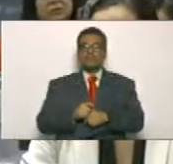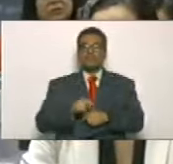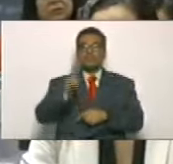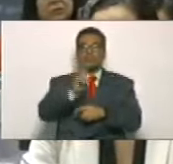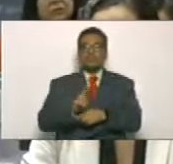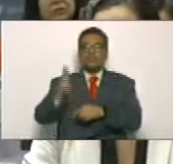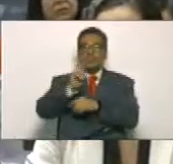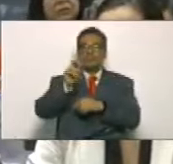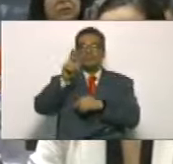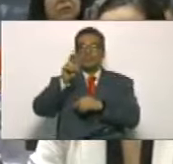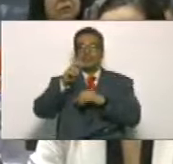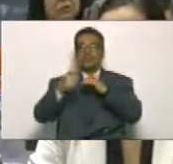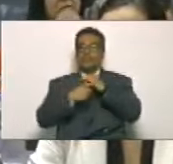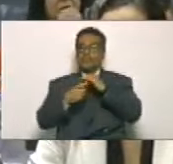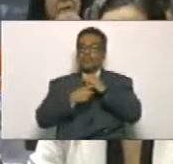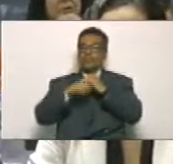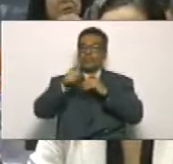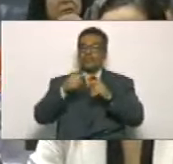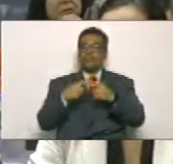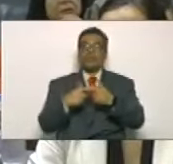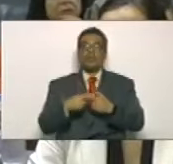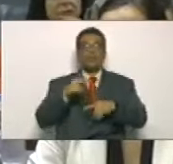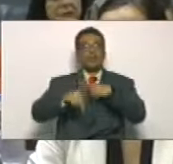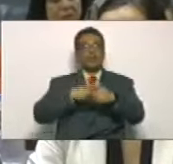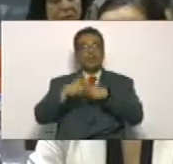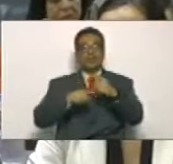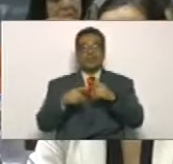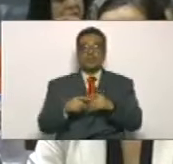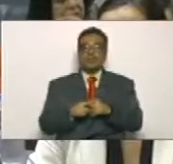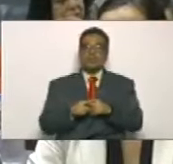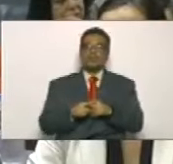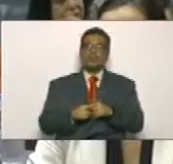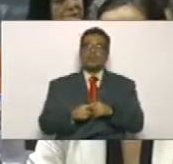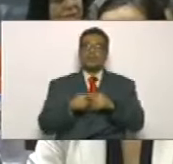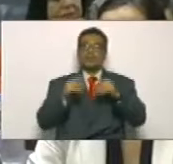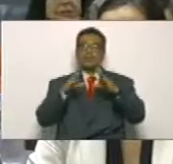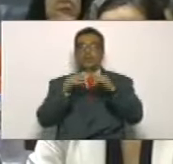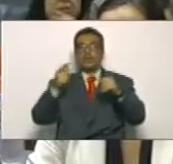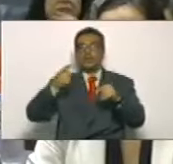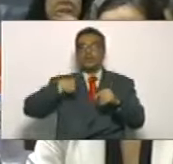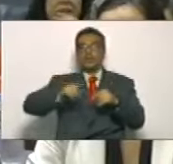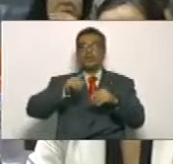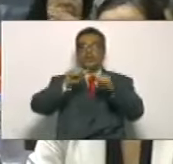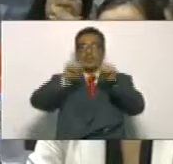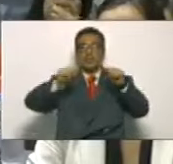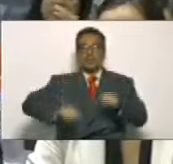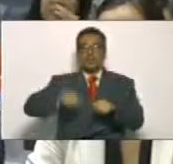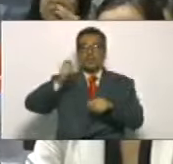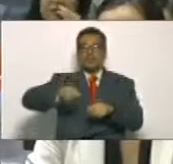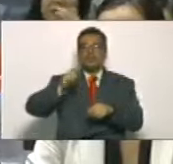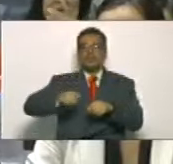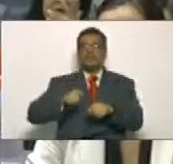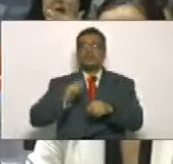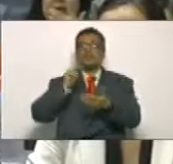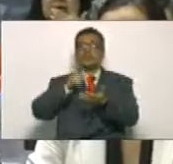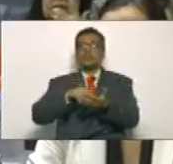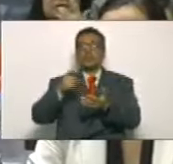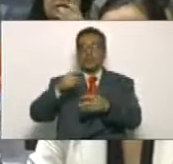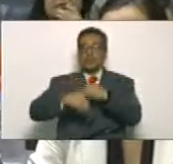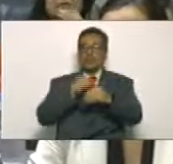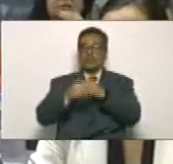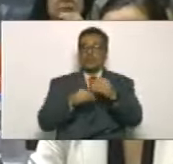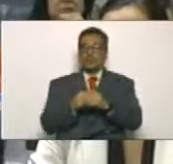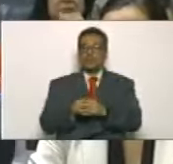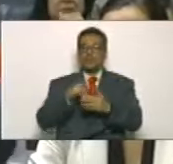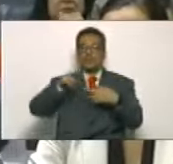de las nuevas tecnologías en aligerar los procesos, en sistematizar todo lo que tiene que ver con el sistema de justicia, la aplicación que lo venimos haciendo a